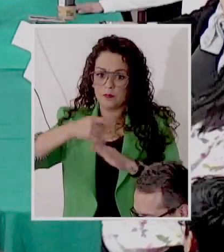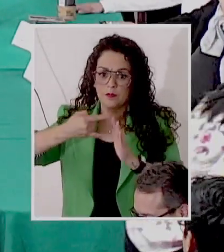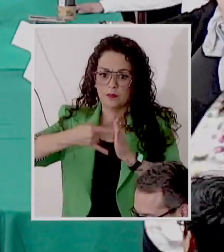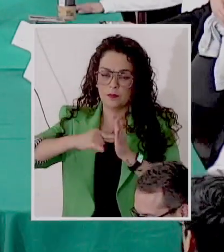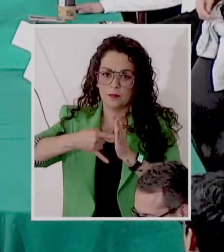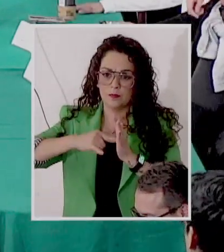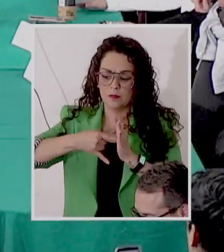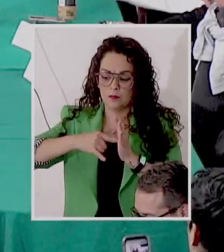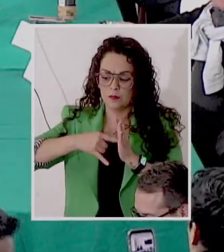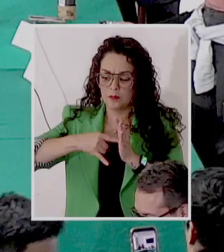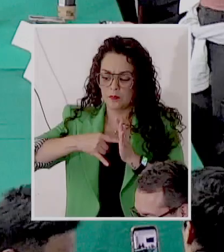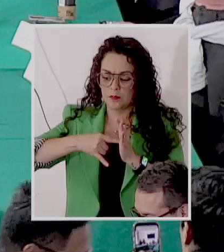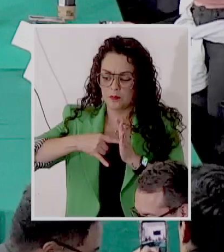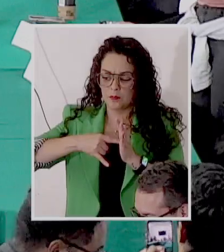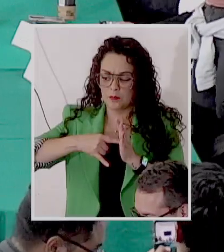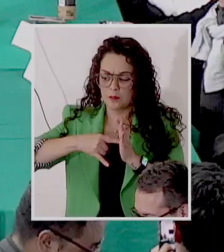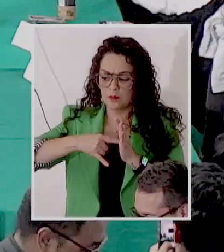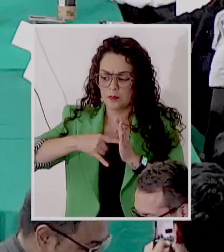las